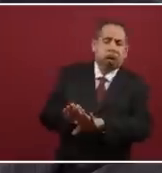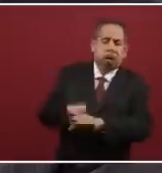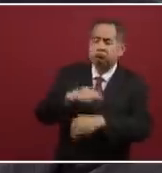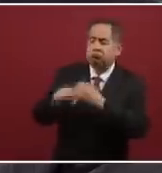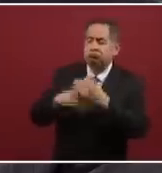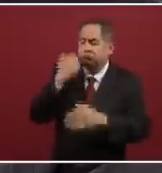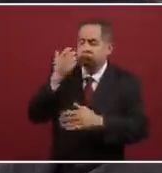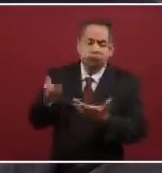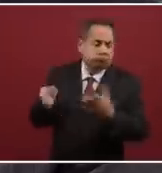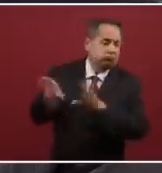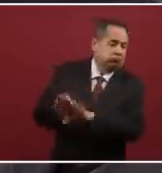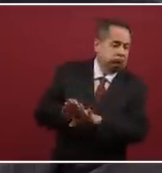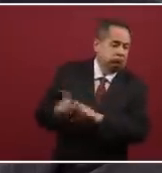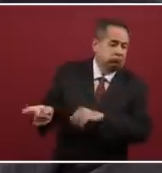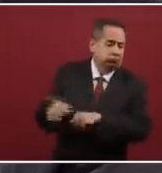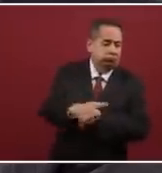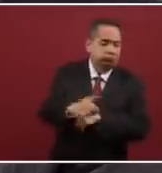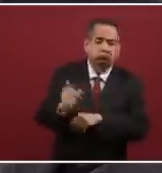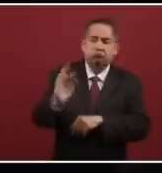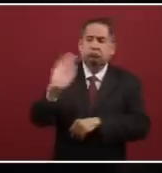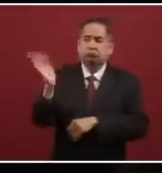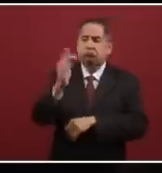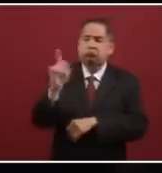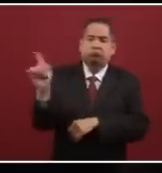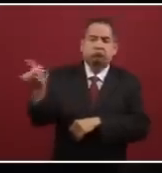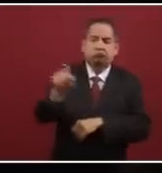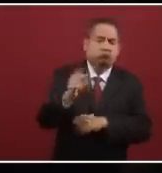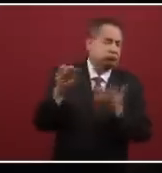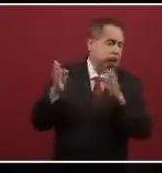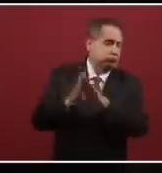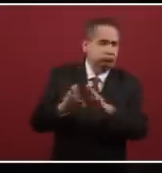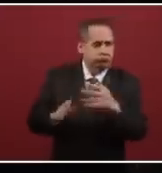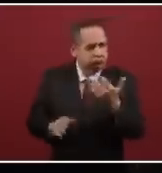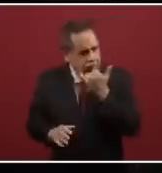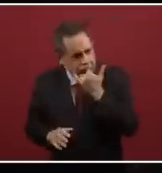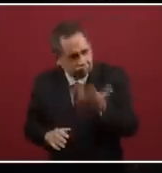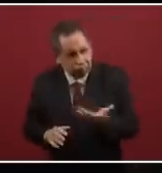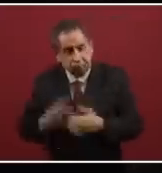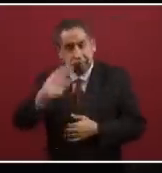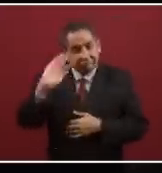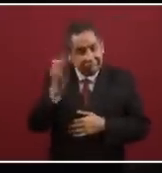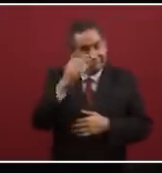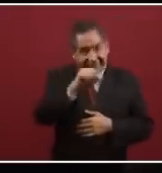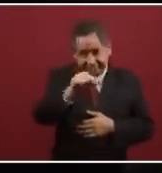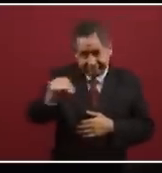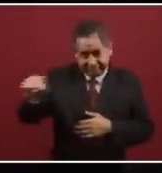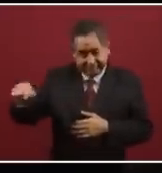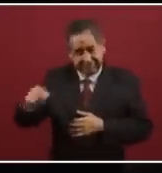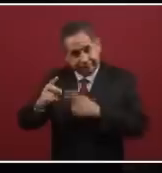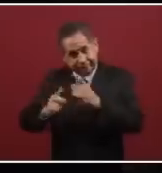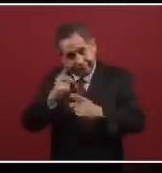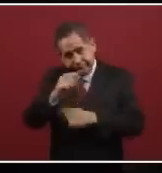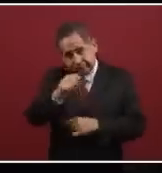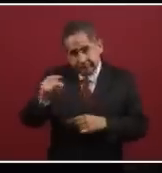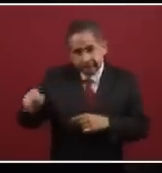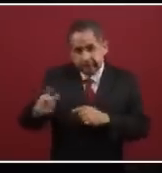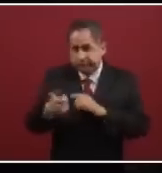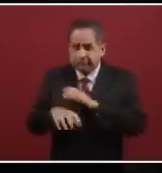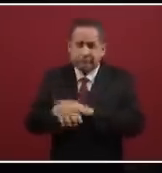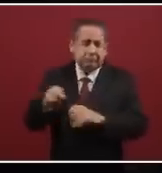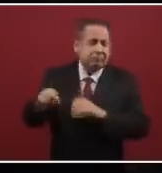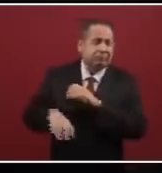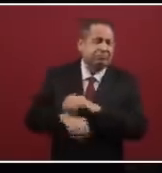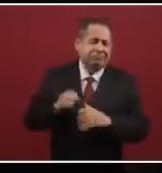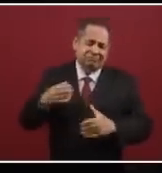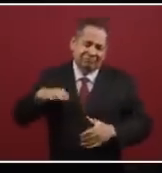lo que quieran, véanlo con sus federaciones, cuando sabemos que las federaciones son las que han saqueado los recursos del